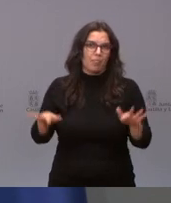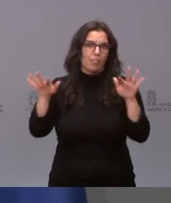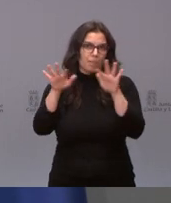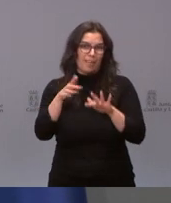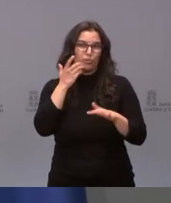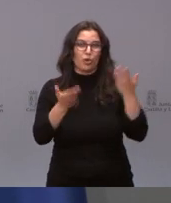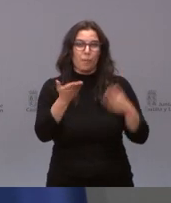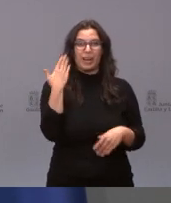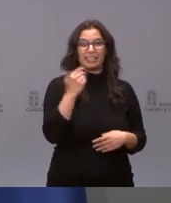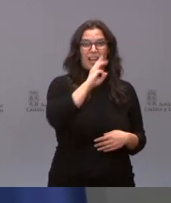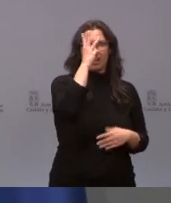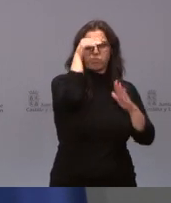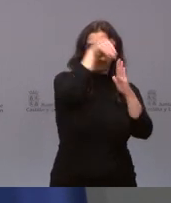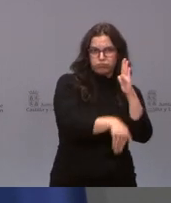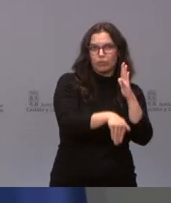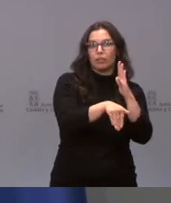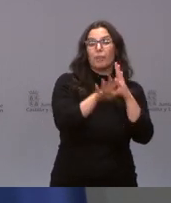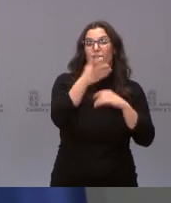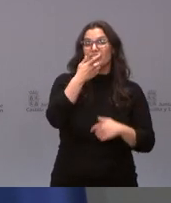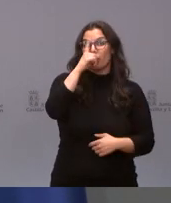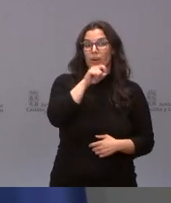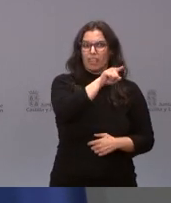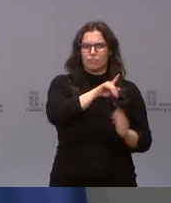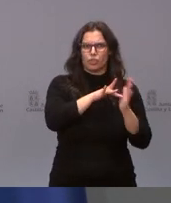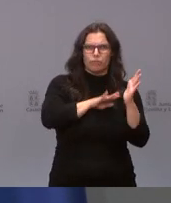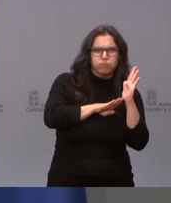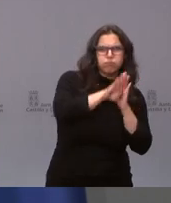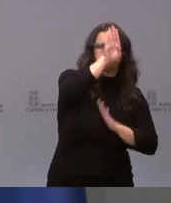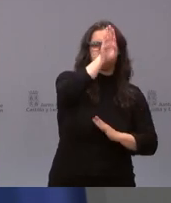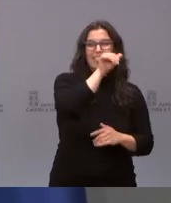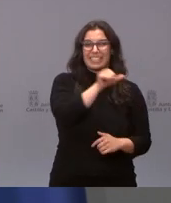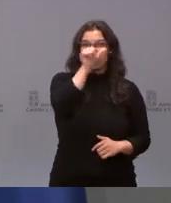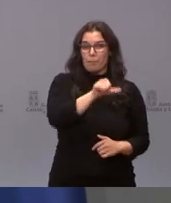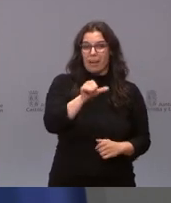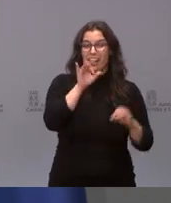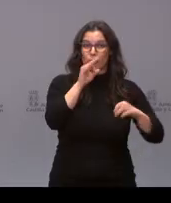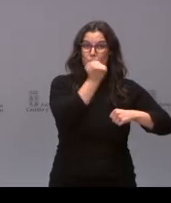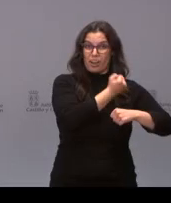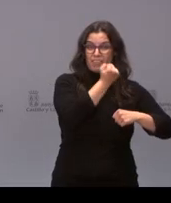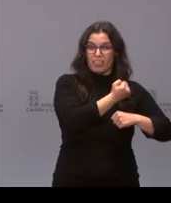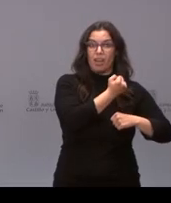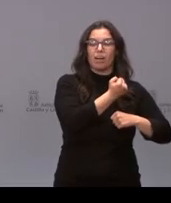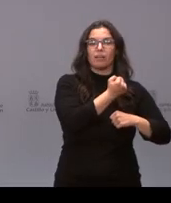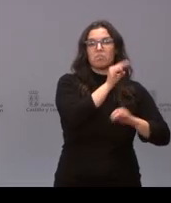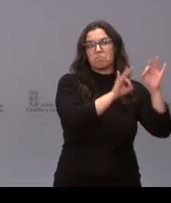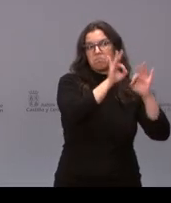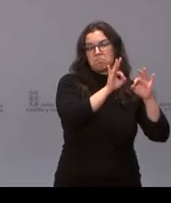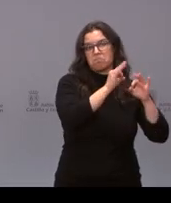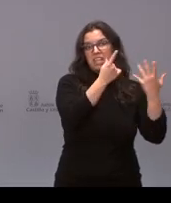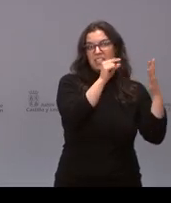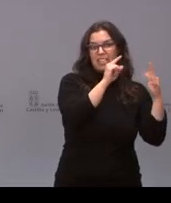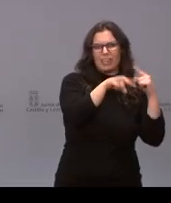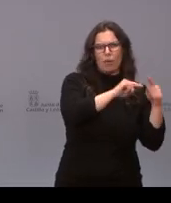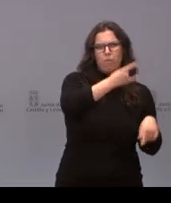en la tercera ola si ustedes recuerdan teníamos en la semana de navidad es una incidencia en torno a 60 y la